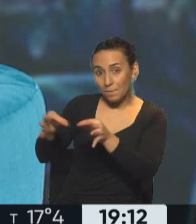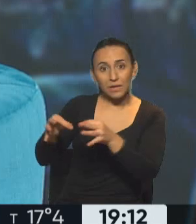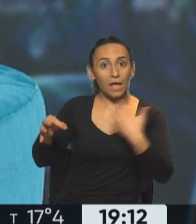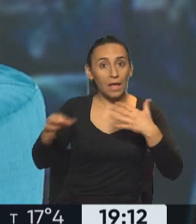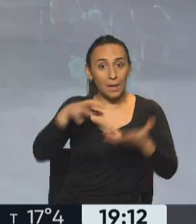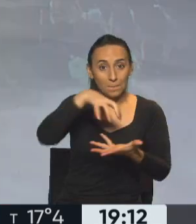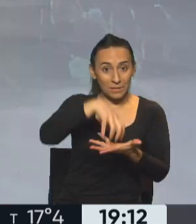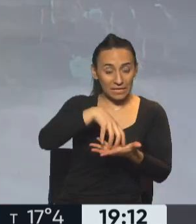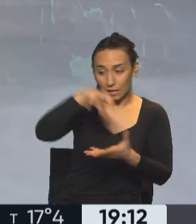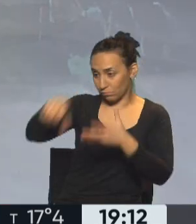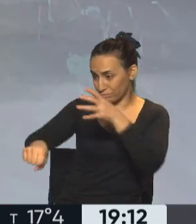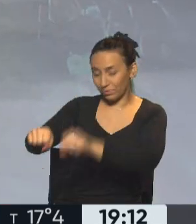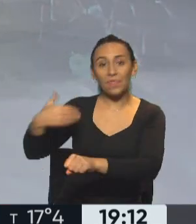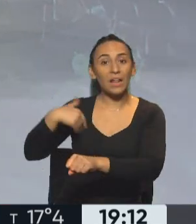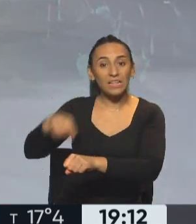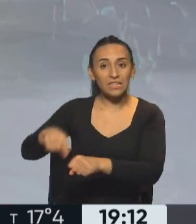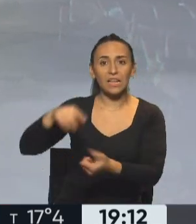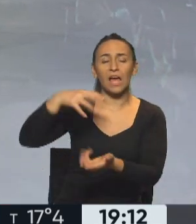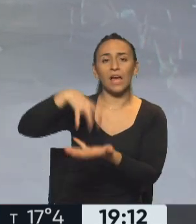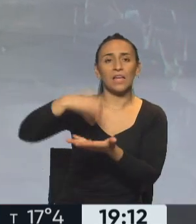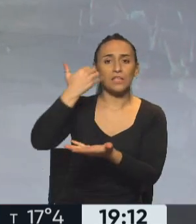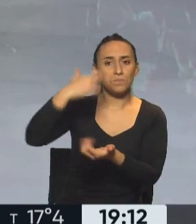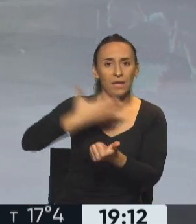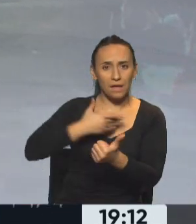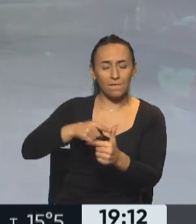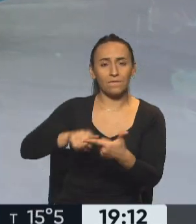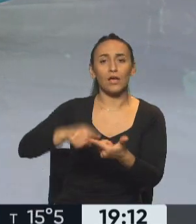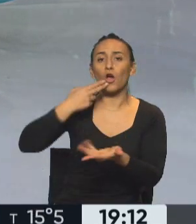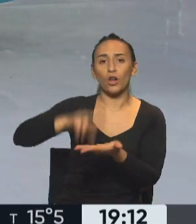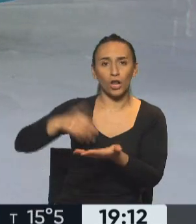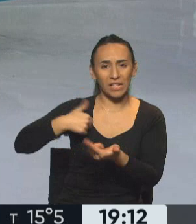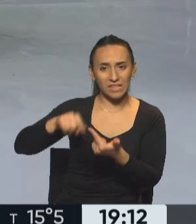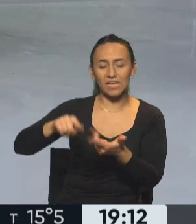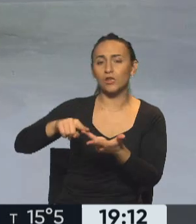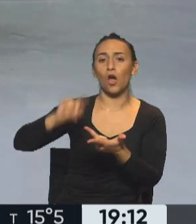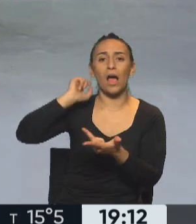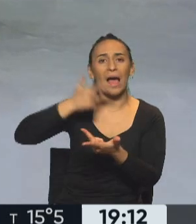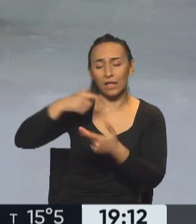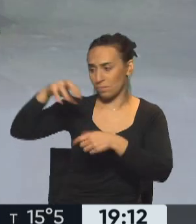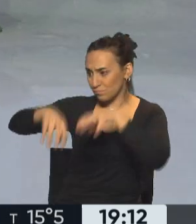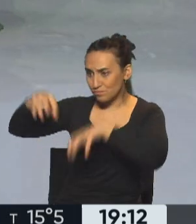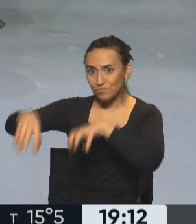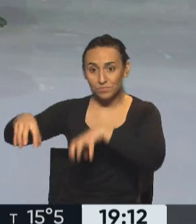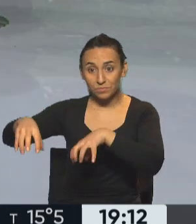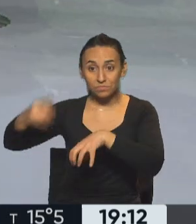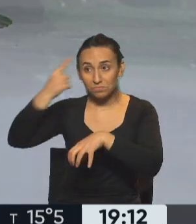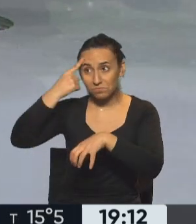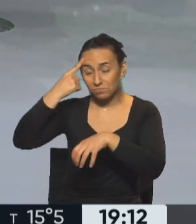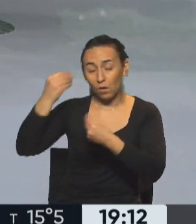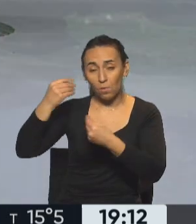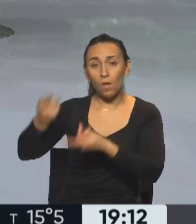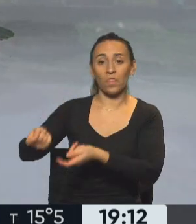Estaba YPF, Correo Argentino, Gas del Estado, y justamente se estaba negociando cómo iba a ser la devolución definitiva de nuestras